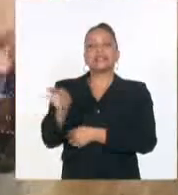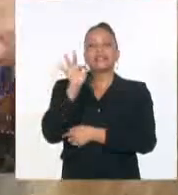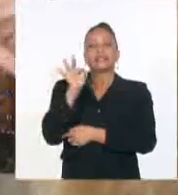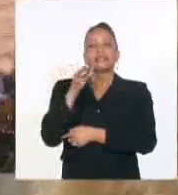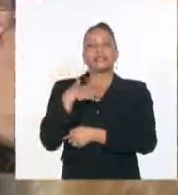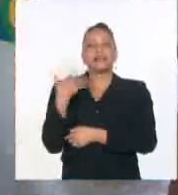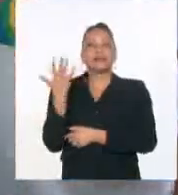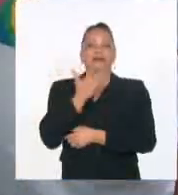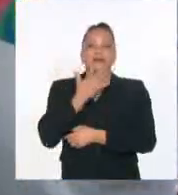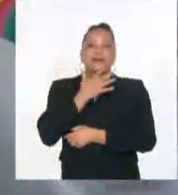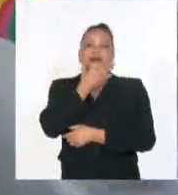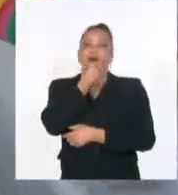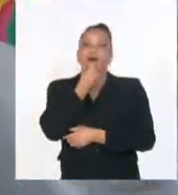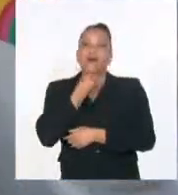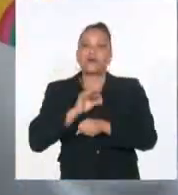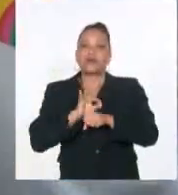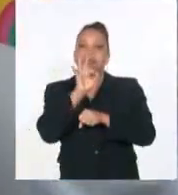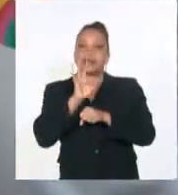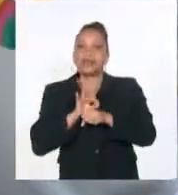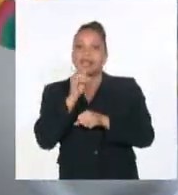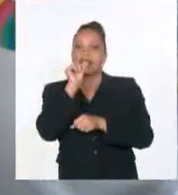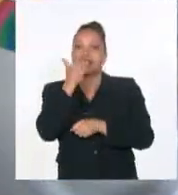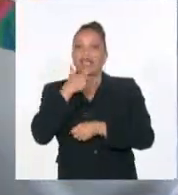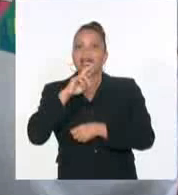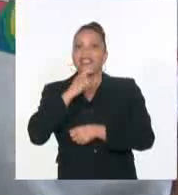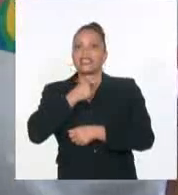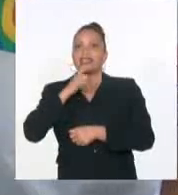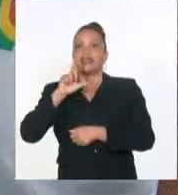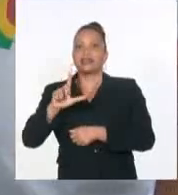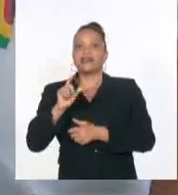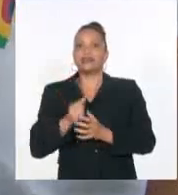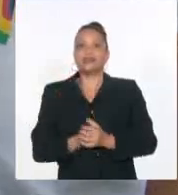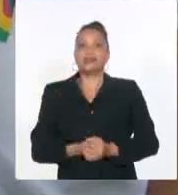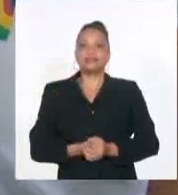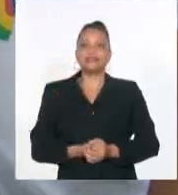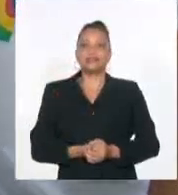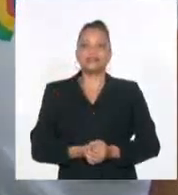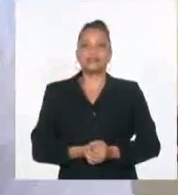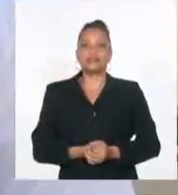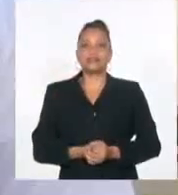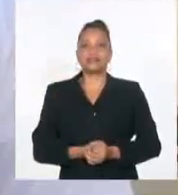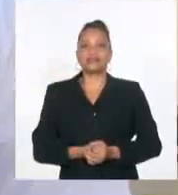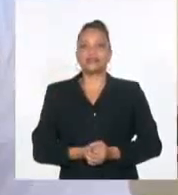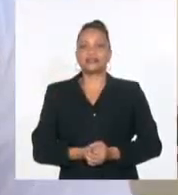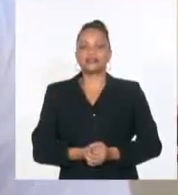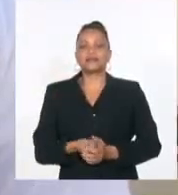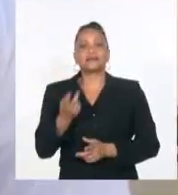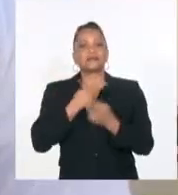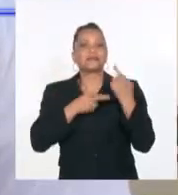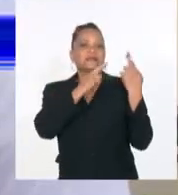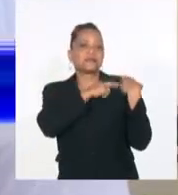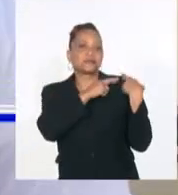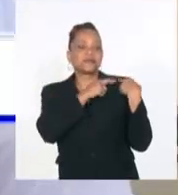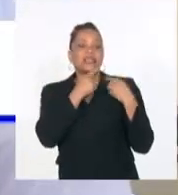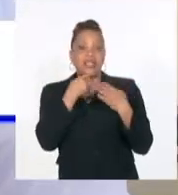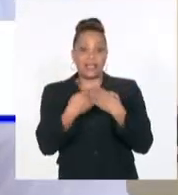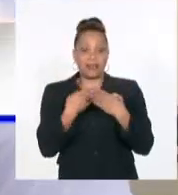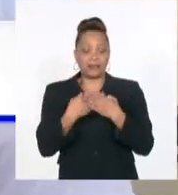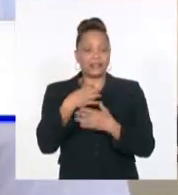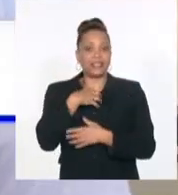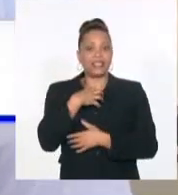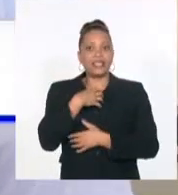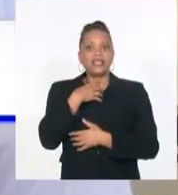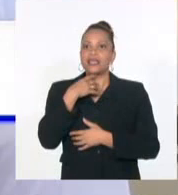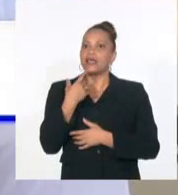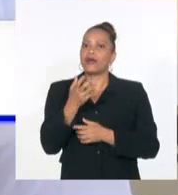méritos al joven ingeniero Dariel Hernández Coto. Es una, tiene una gran importancia y una gran responsabilidad, debido a que esta empresa cuenta con